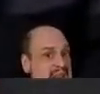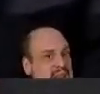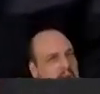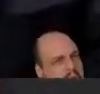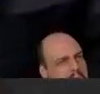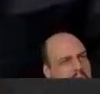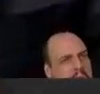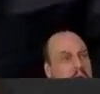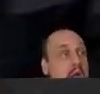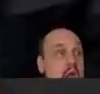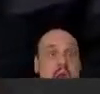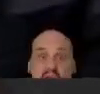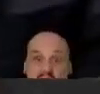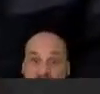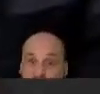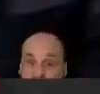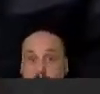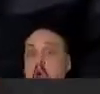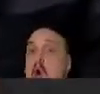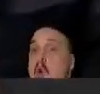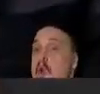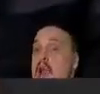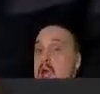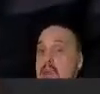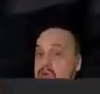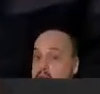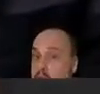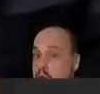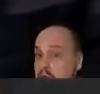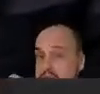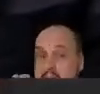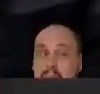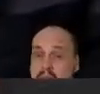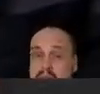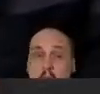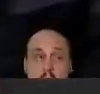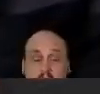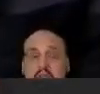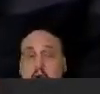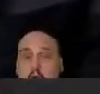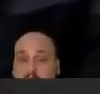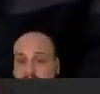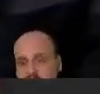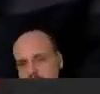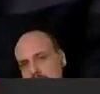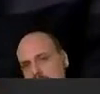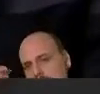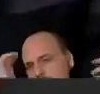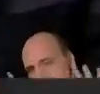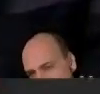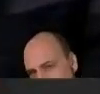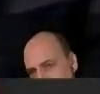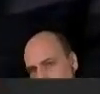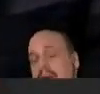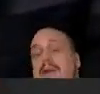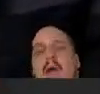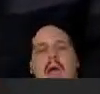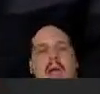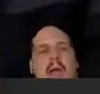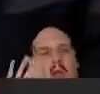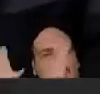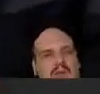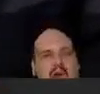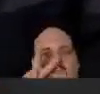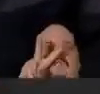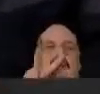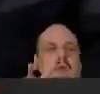privado como muchos de los políticos que él critica mi ley es un empleado de los grandes empresarios que